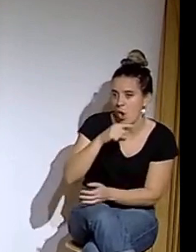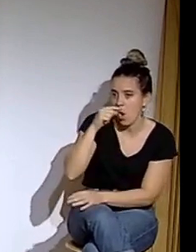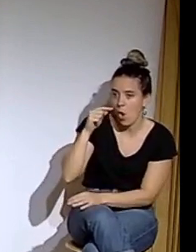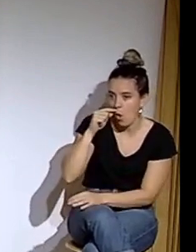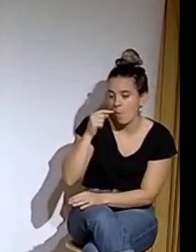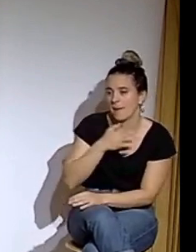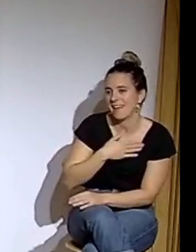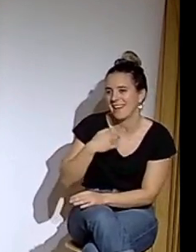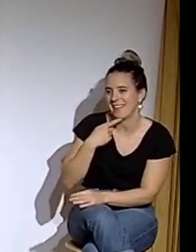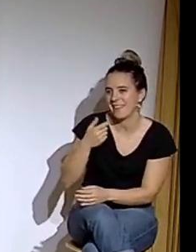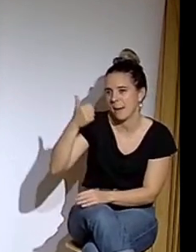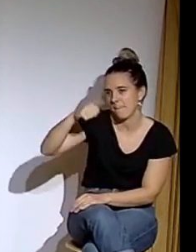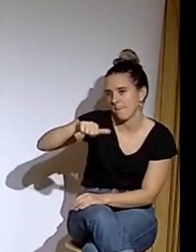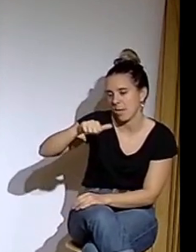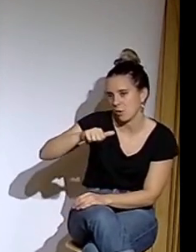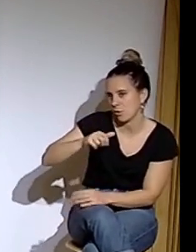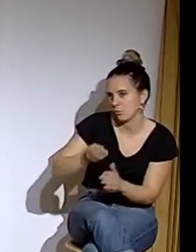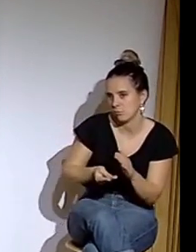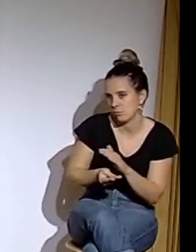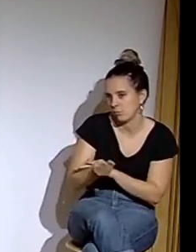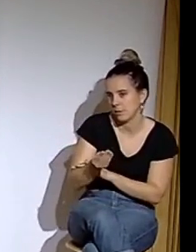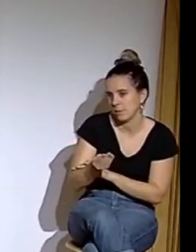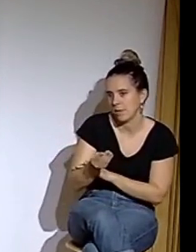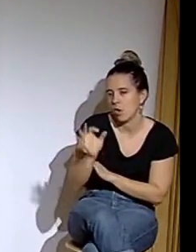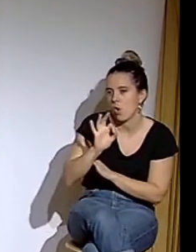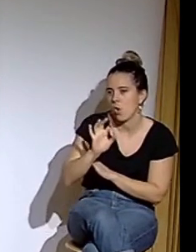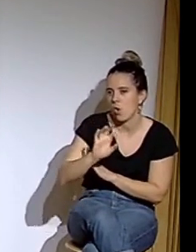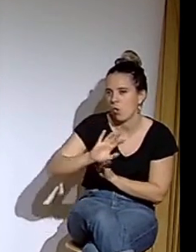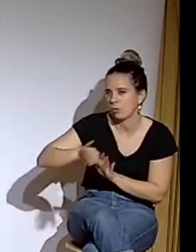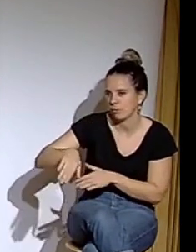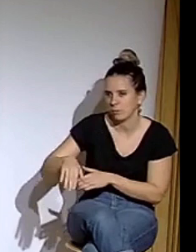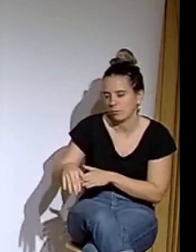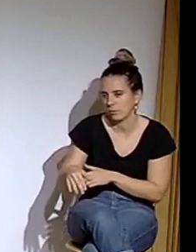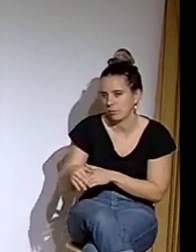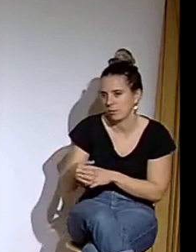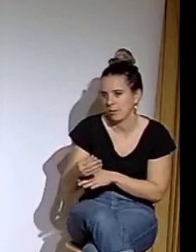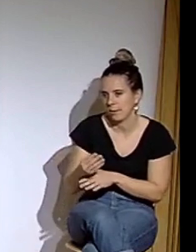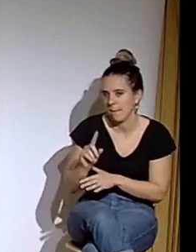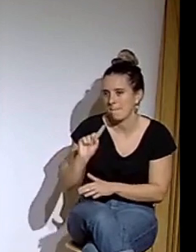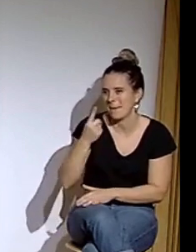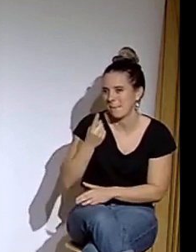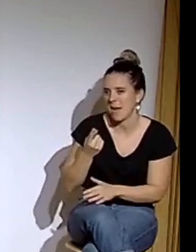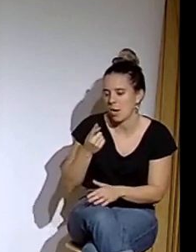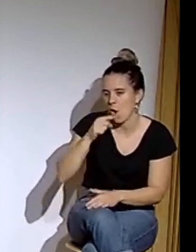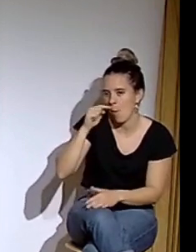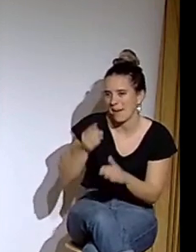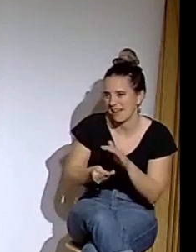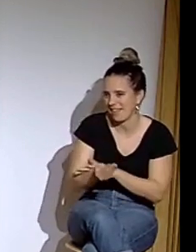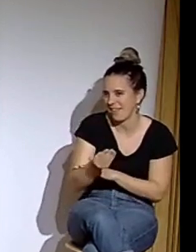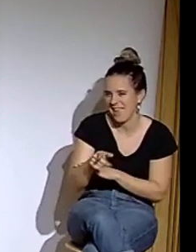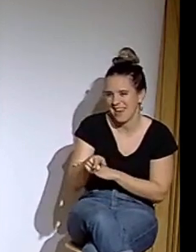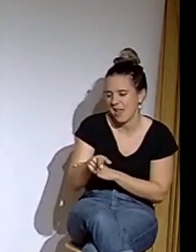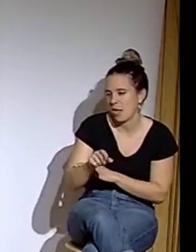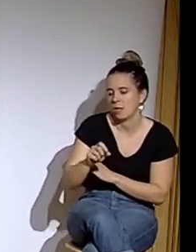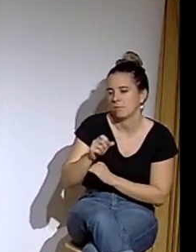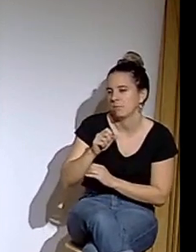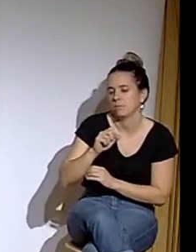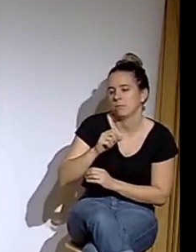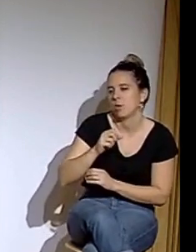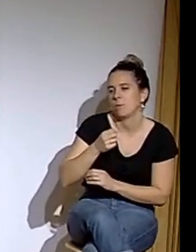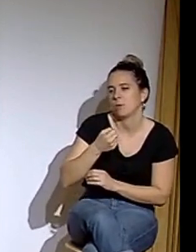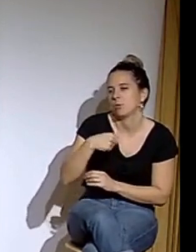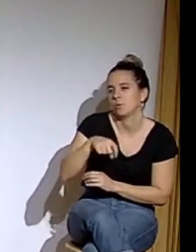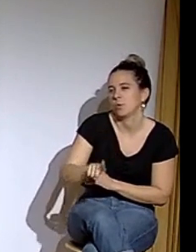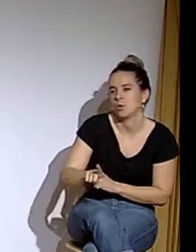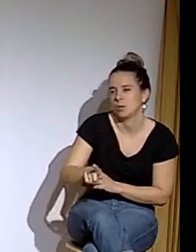nacido antes primero después o último era tope Lomas o sea y tú eras su hermana y daba igual que fuese mayor que